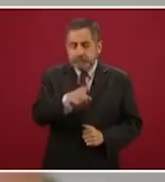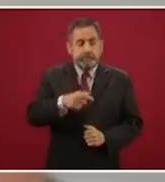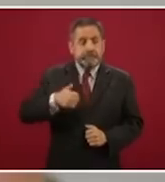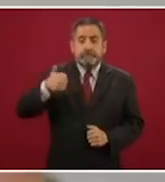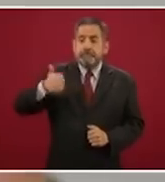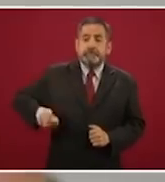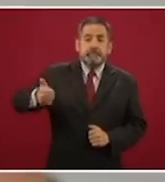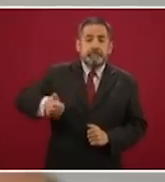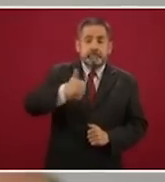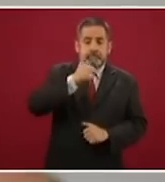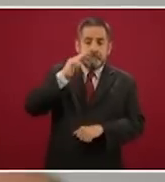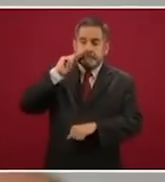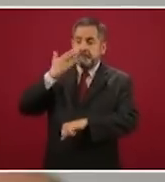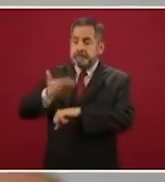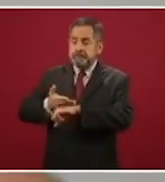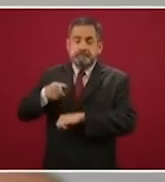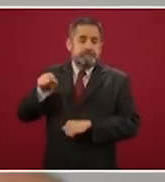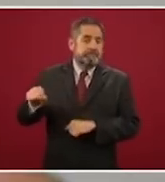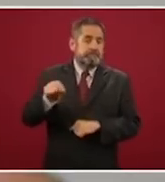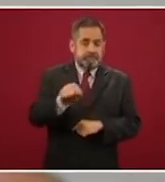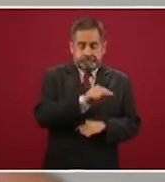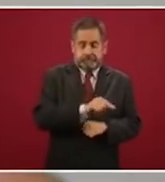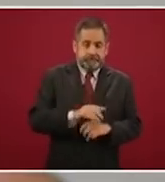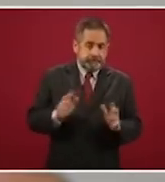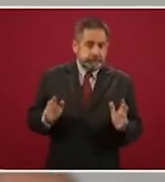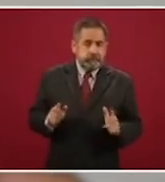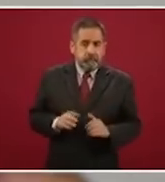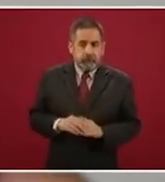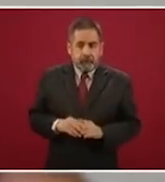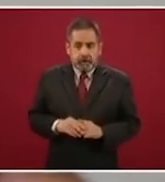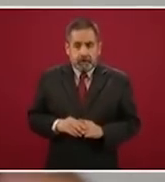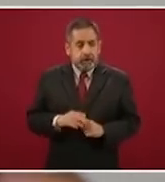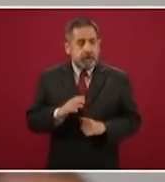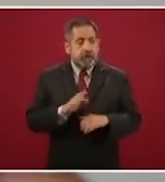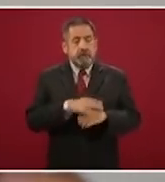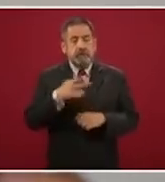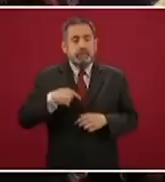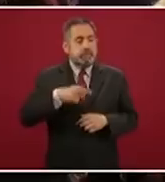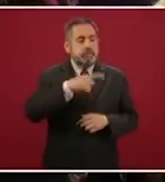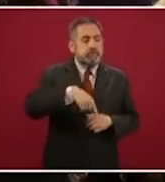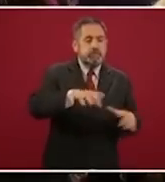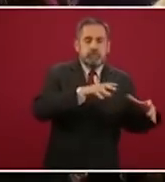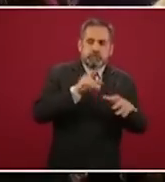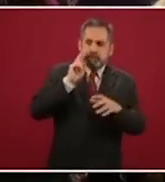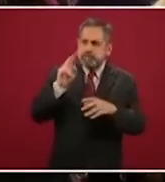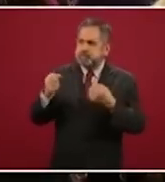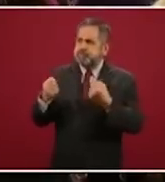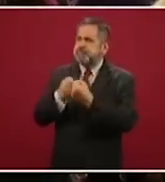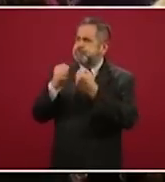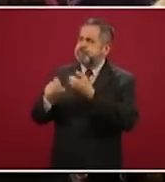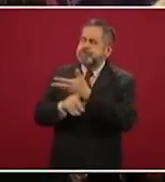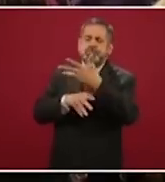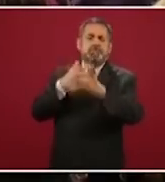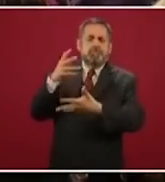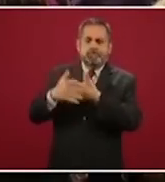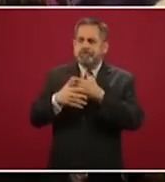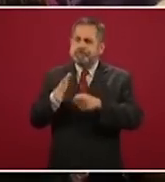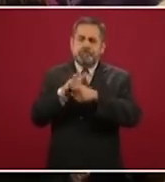su responsabilidad, porque la gente no ve bien la violencia.